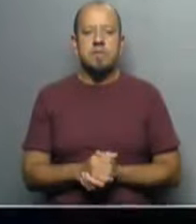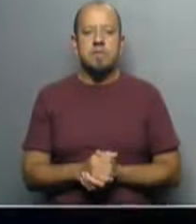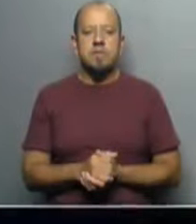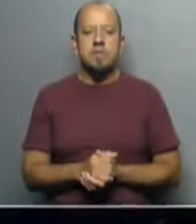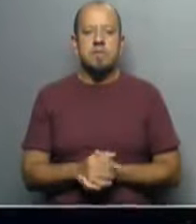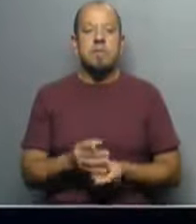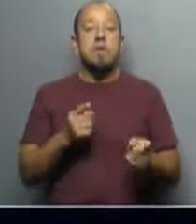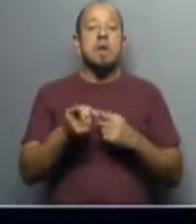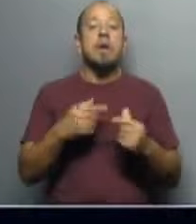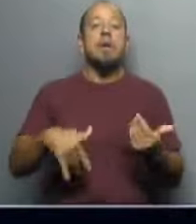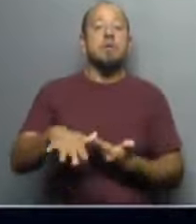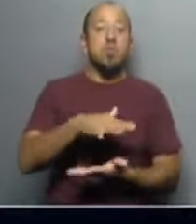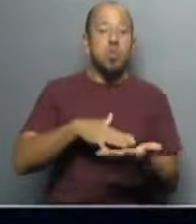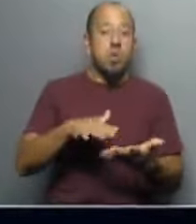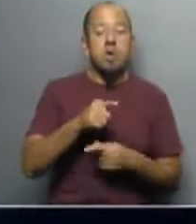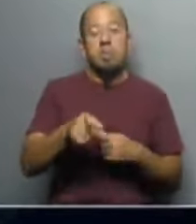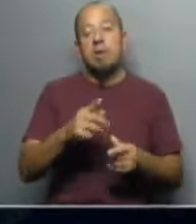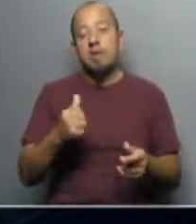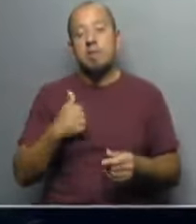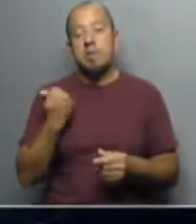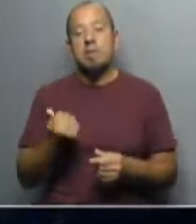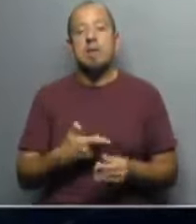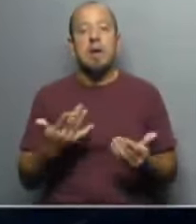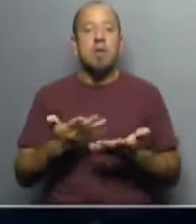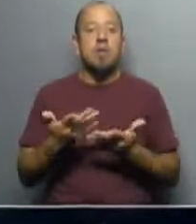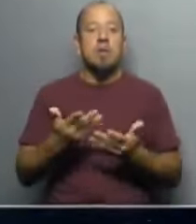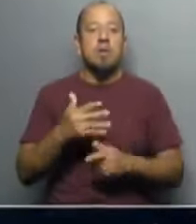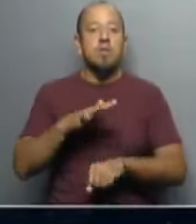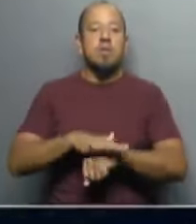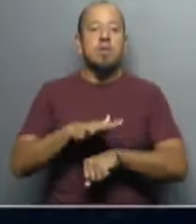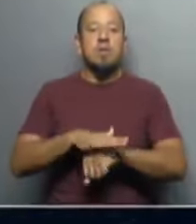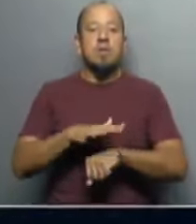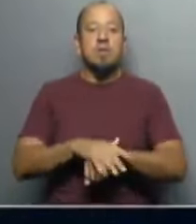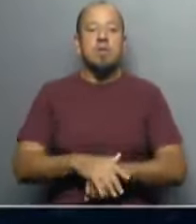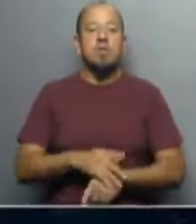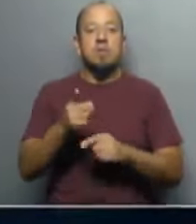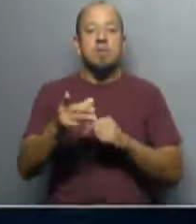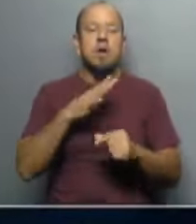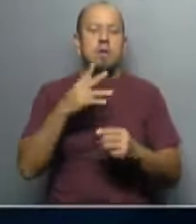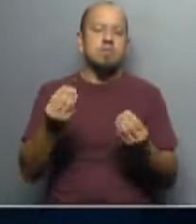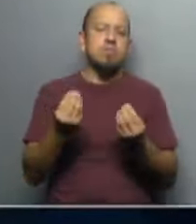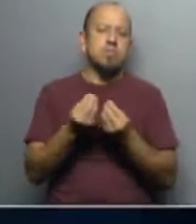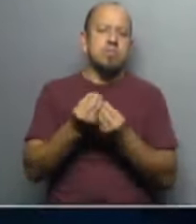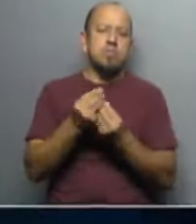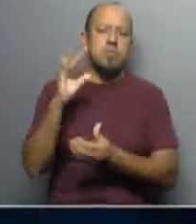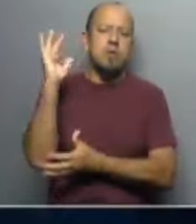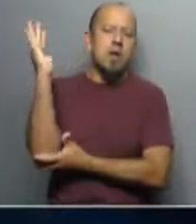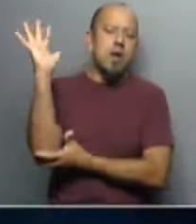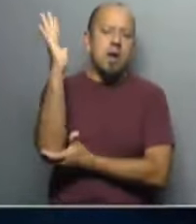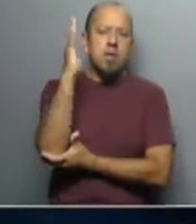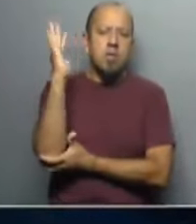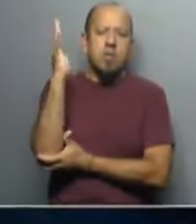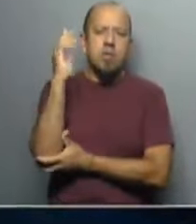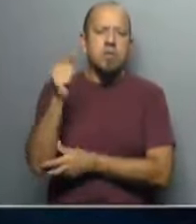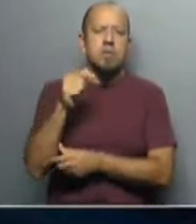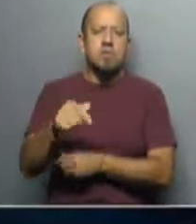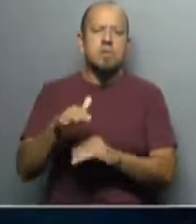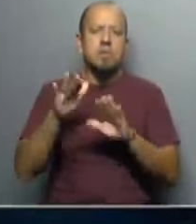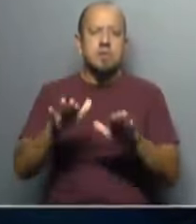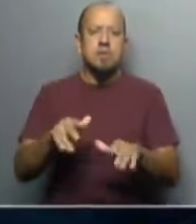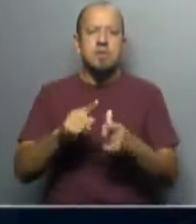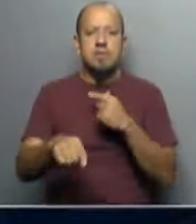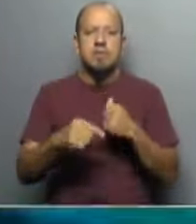Es que es un lugar muy disfrutable, sobre todo en esta época, porque es muy arbolado. Entonces vas ahí, te tirás abajo un árbol, te dormís una